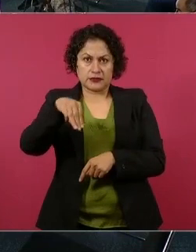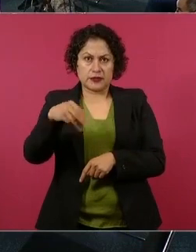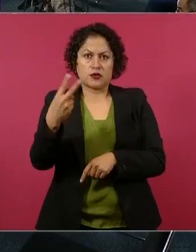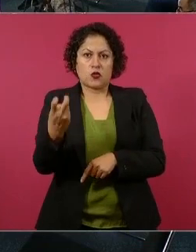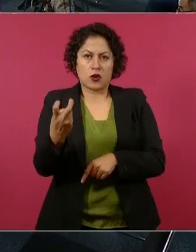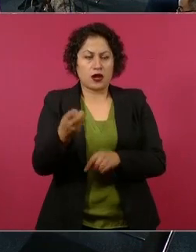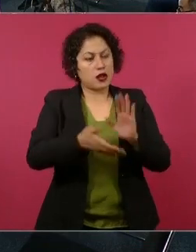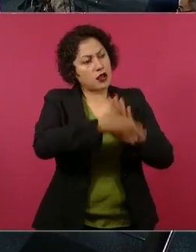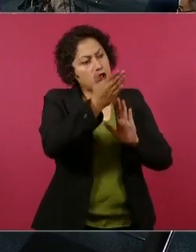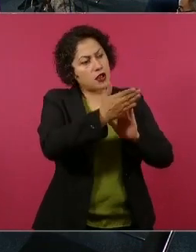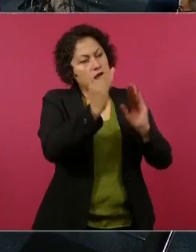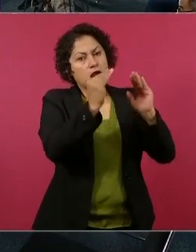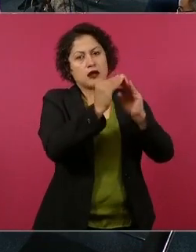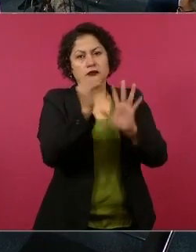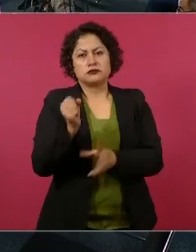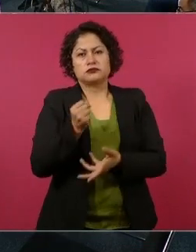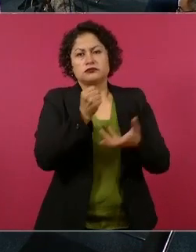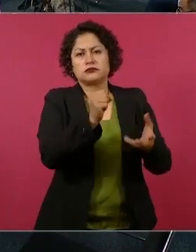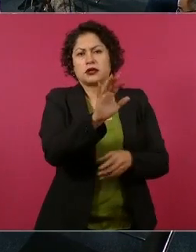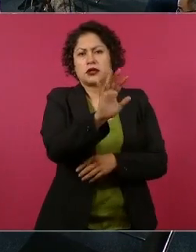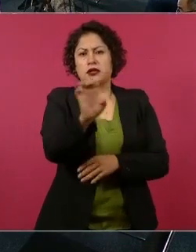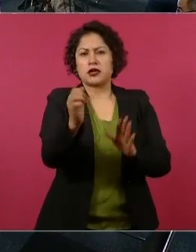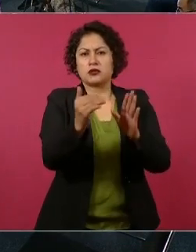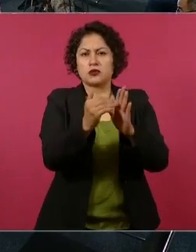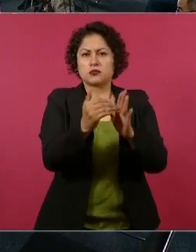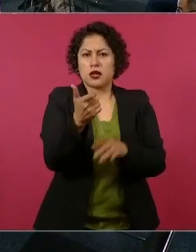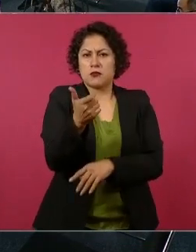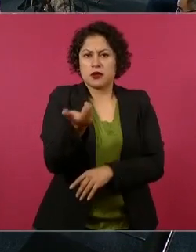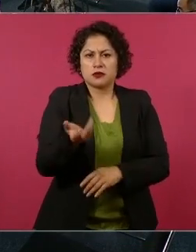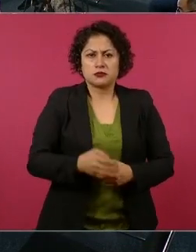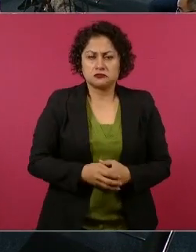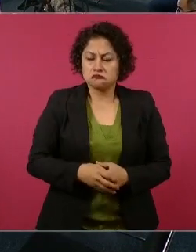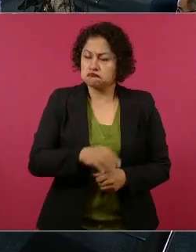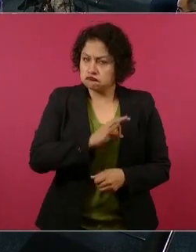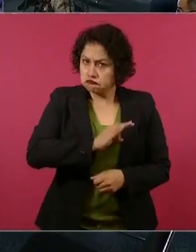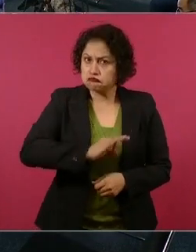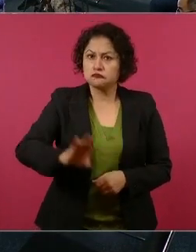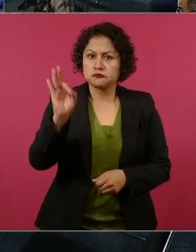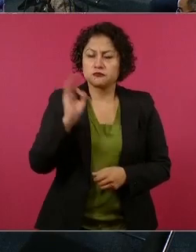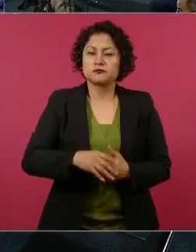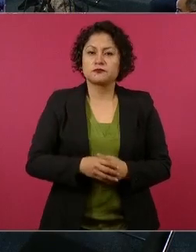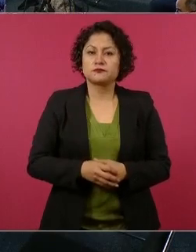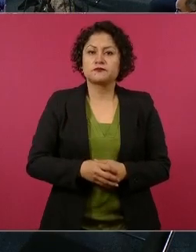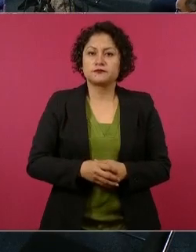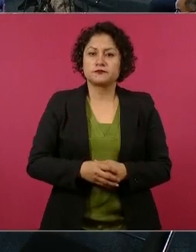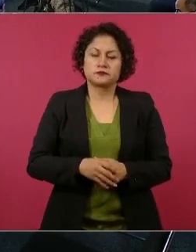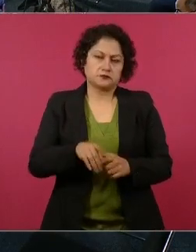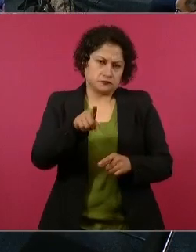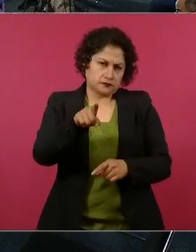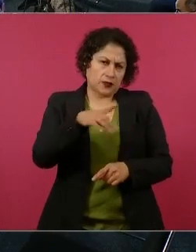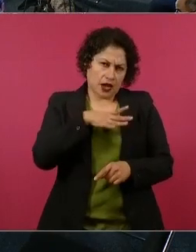500 mil pesos. de Infonavit